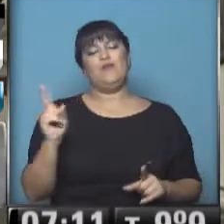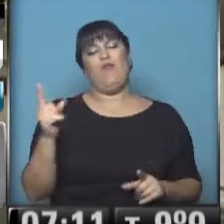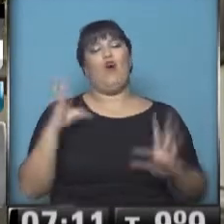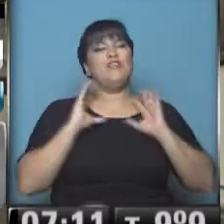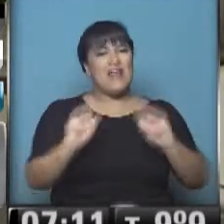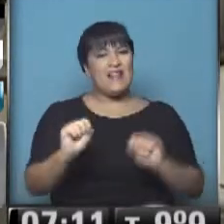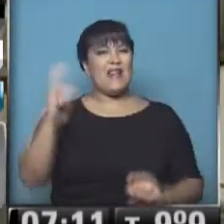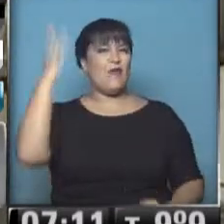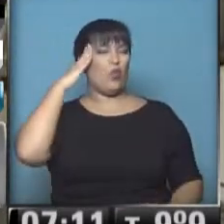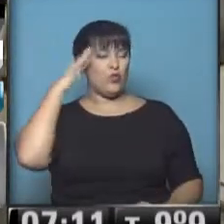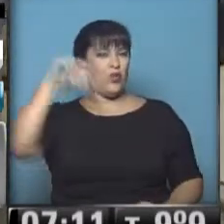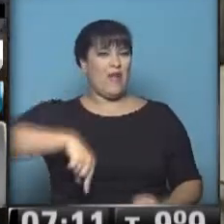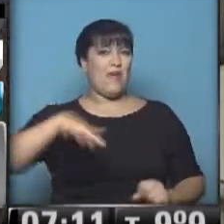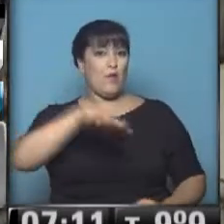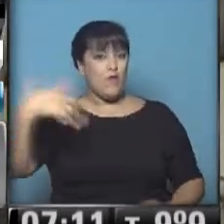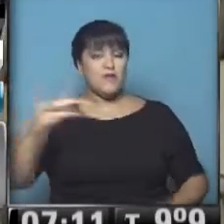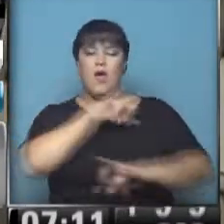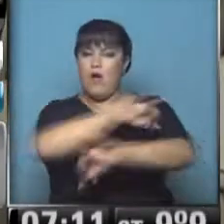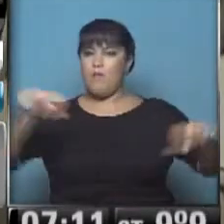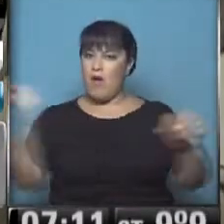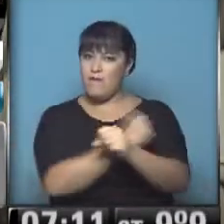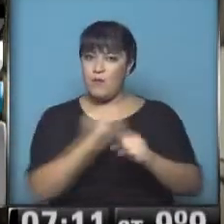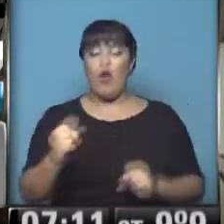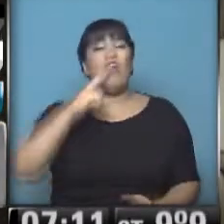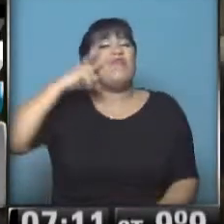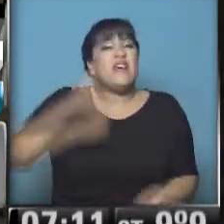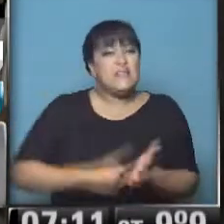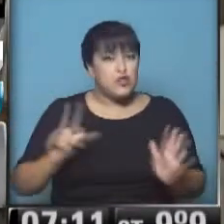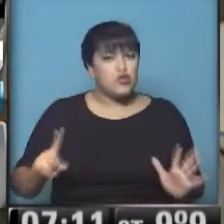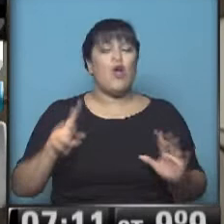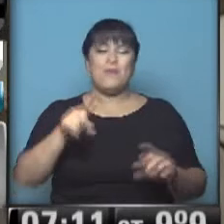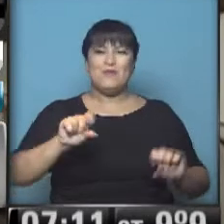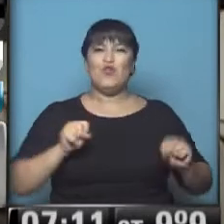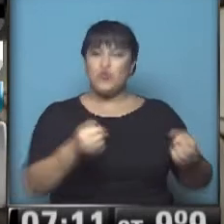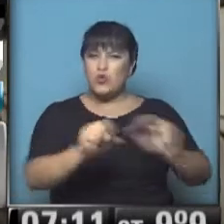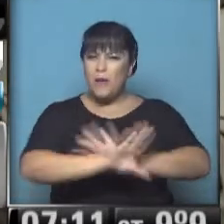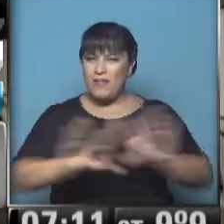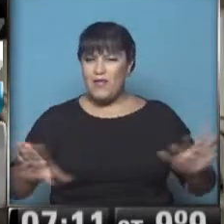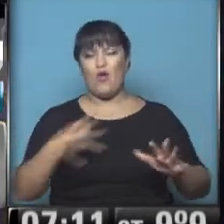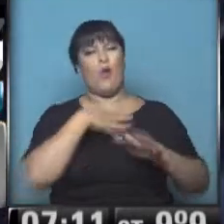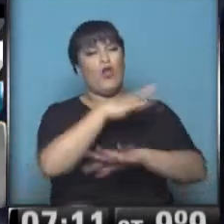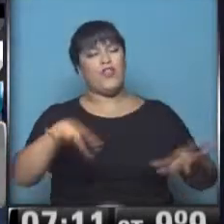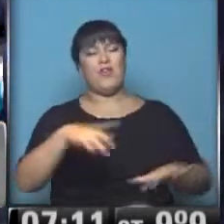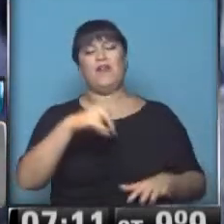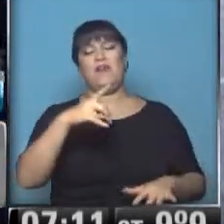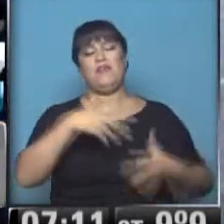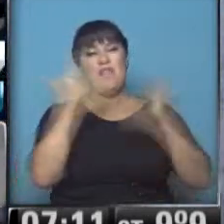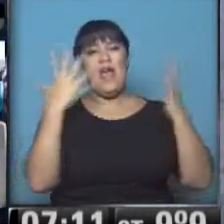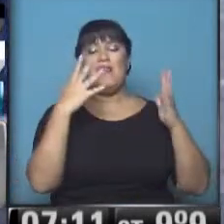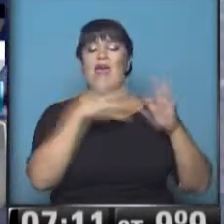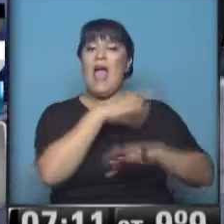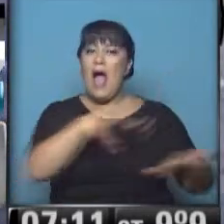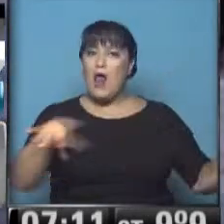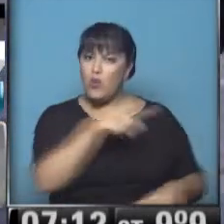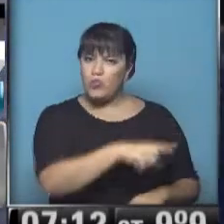Educación bonaerense. Según se informó, la decisión de suspender el asueto por el Día del Estudiante, que se celebra el domingo 21 de